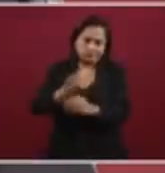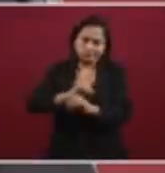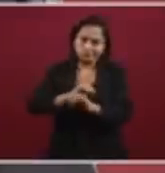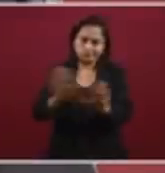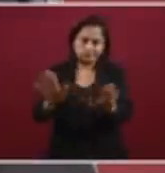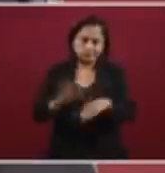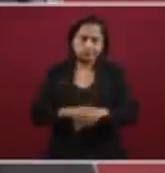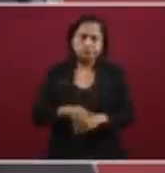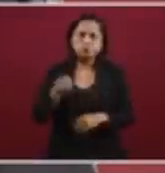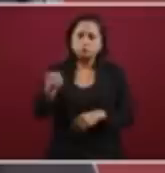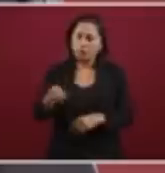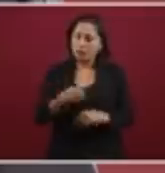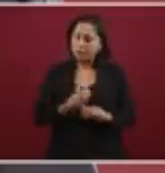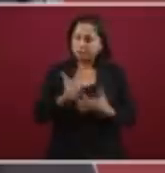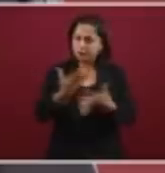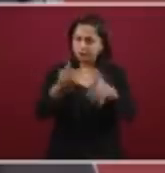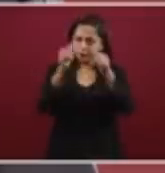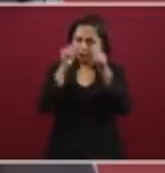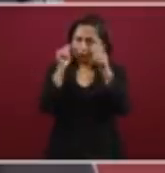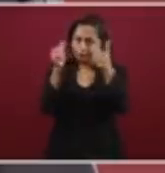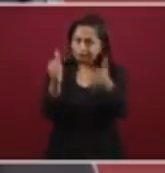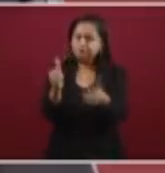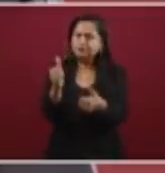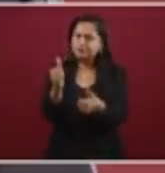de ser escuchado atendido